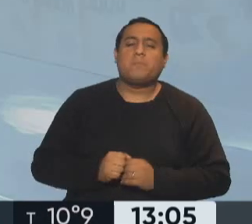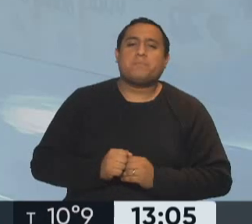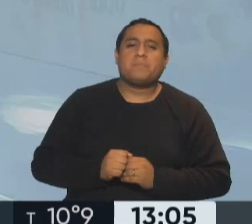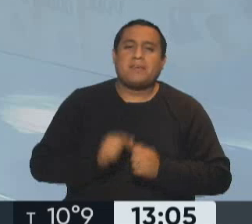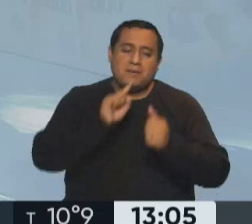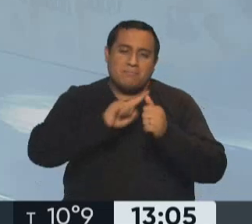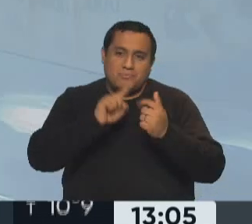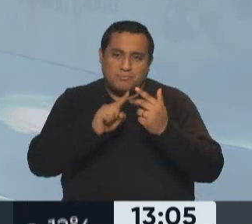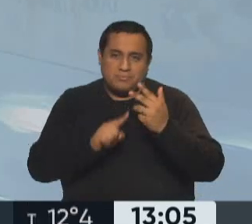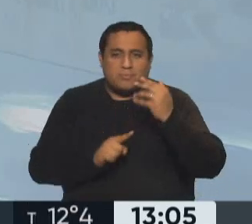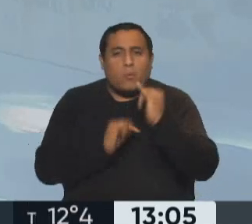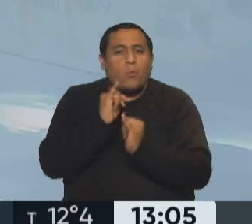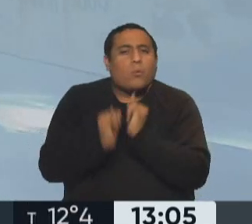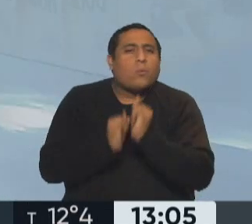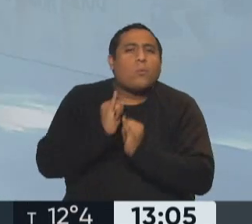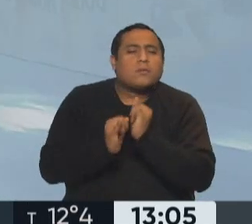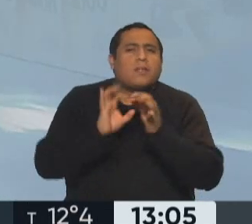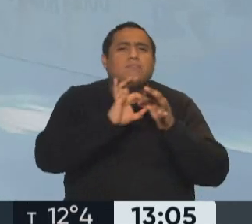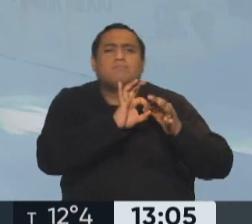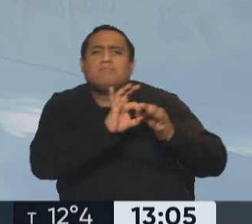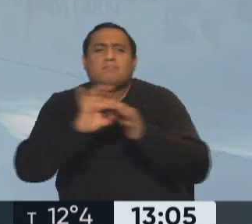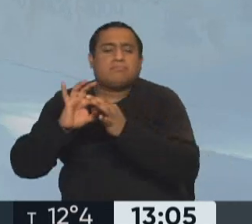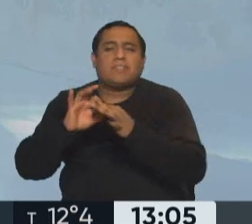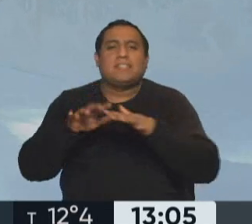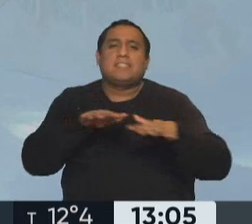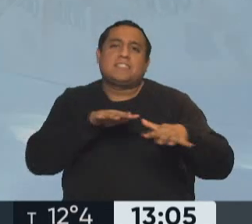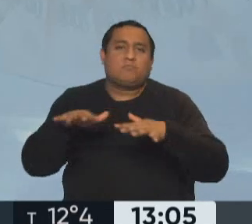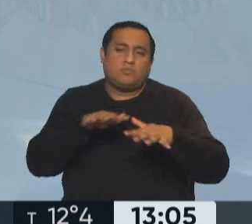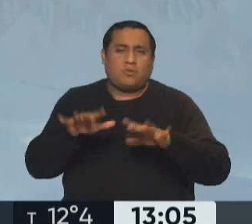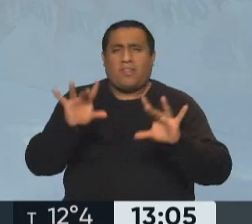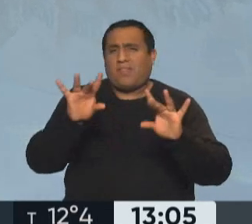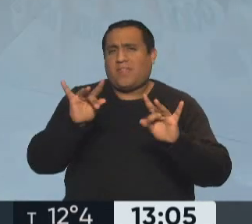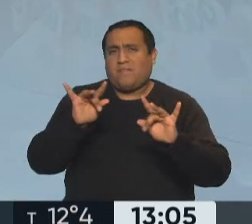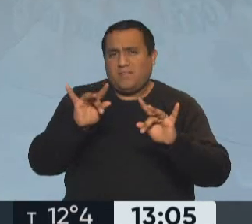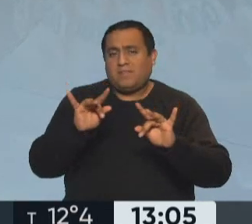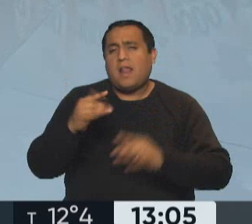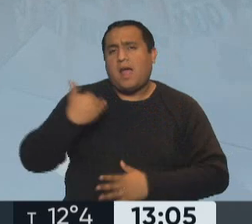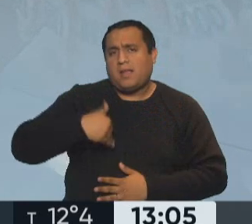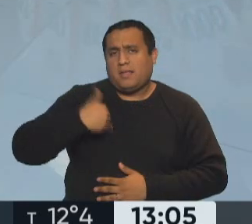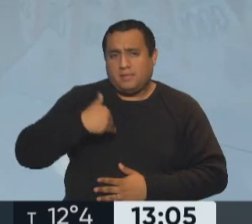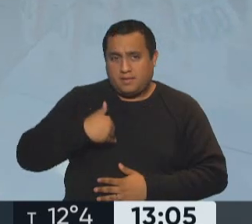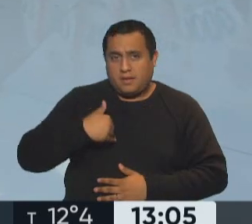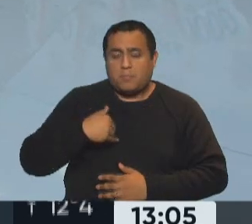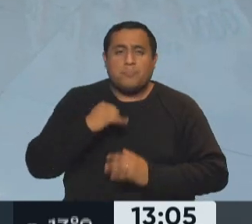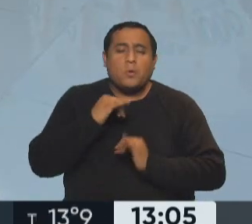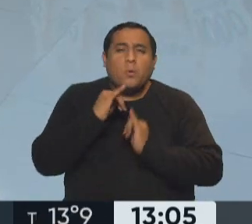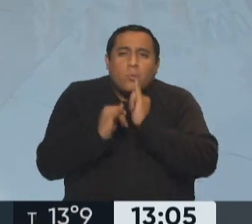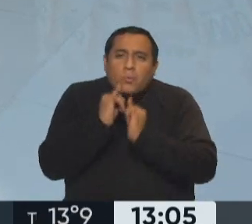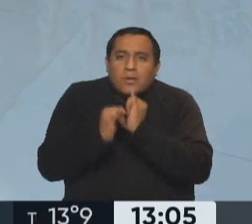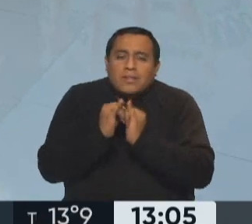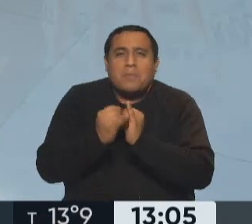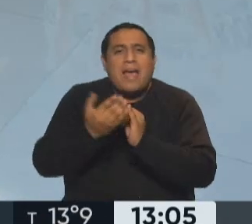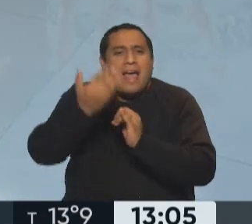que voy a mostrar ahora tienen que ver con la situación compleja que está atravesando el país. Hay que decir que se había iniciado